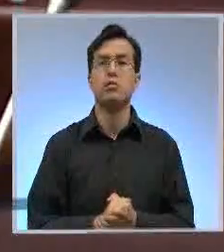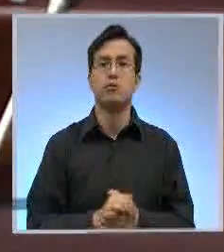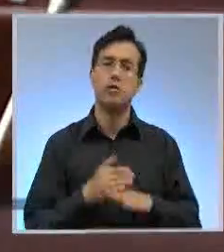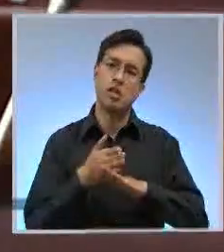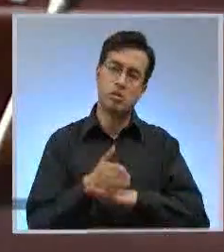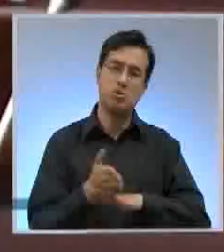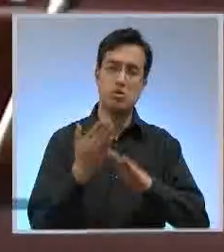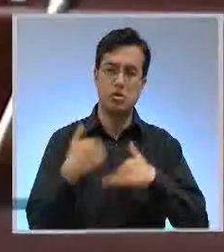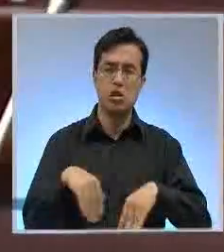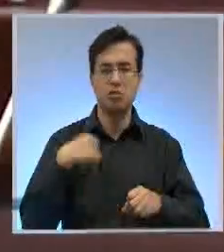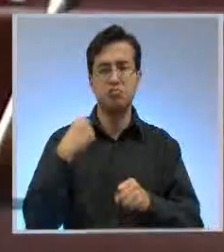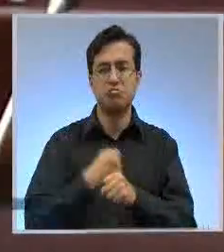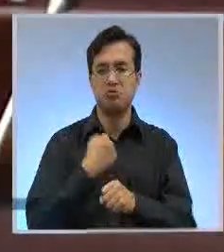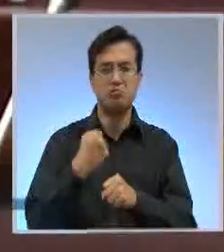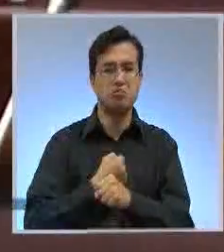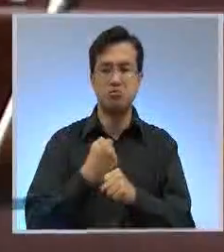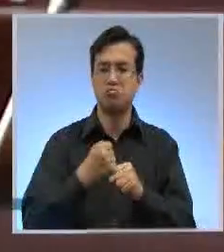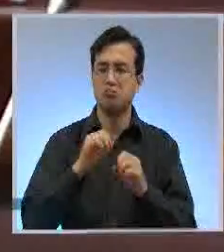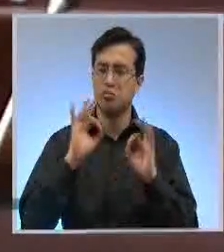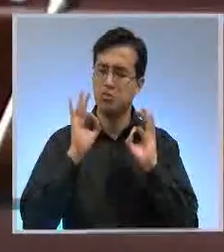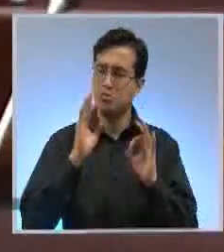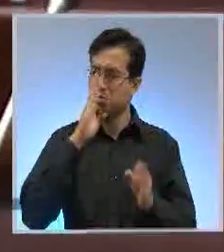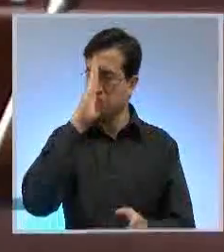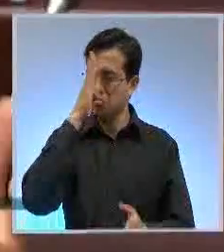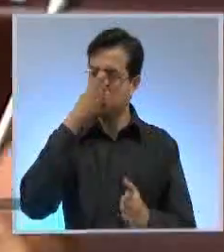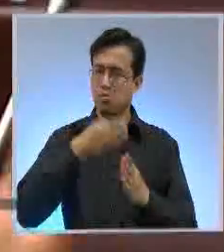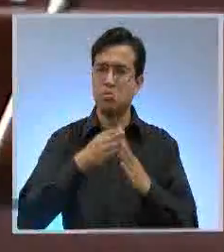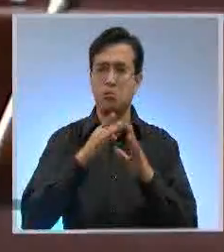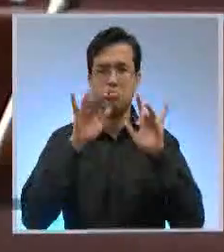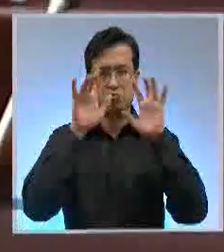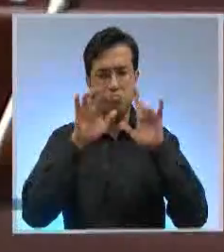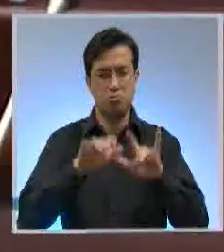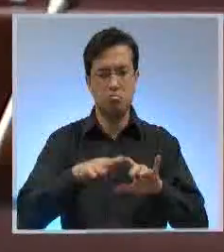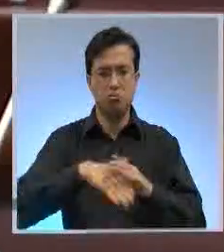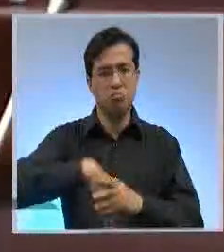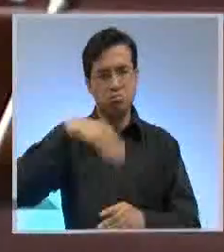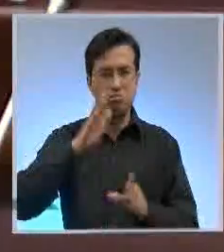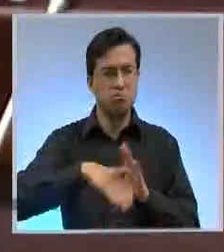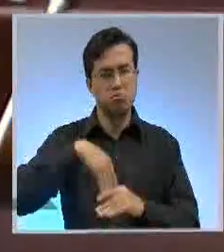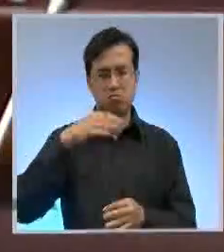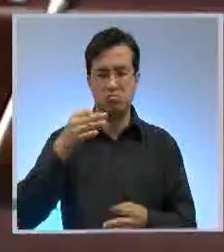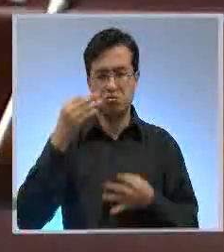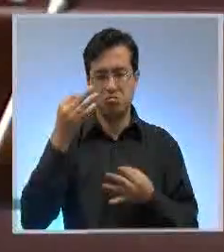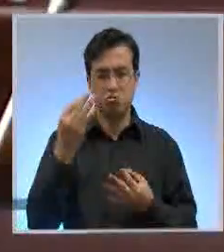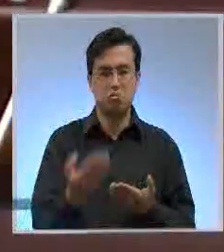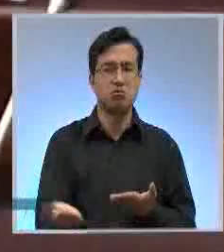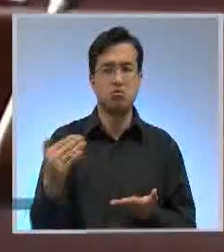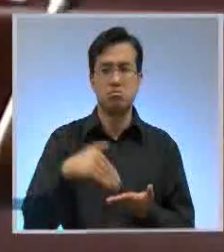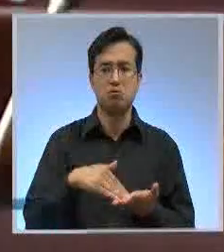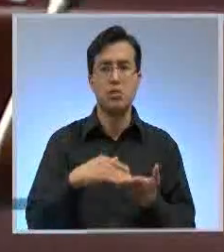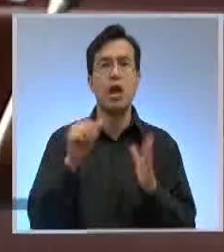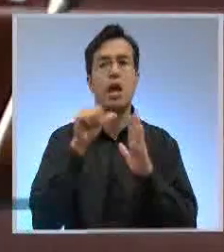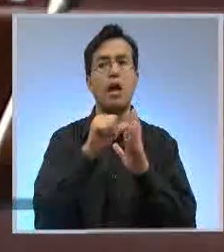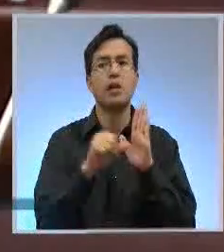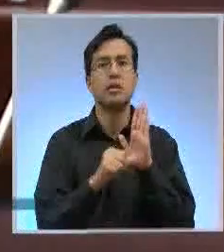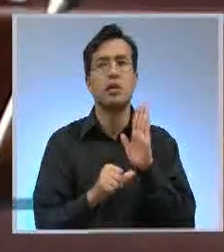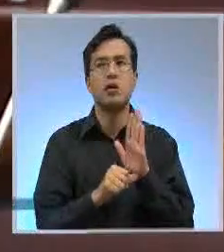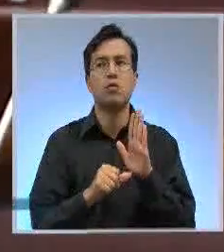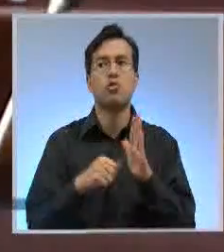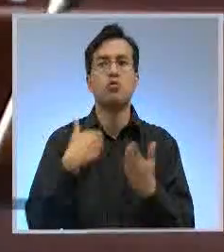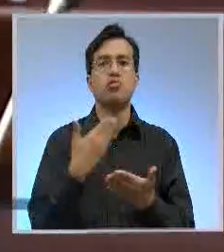ya, digamos, en el marco de... De los plazos, que dice la ley orgánica. Sí, estamos dentro de los plazos, por tanto creemos